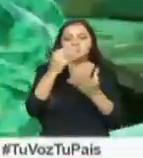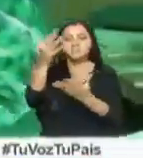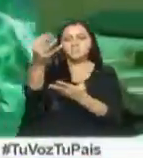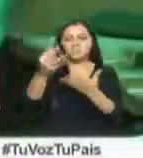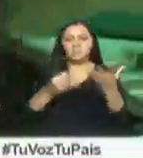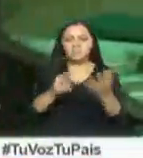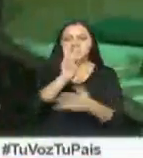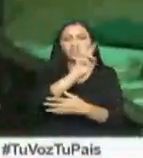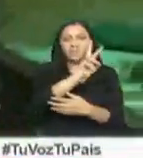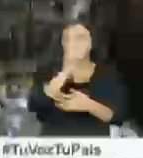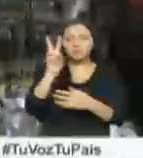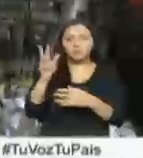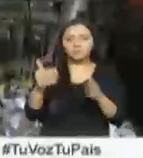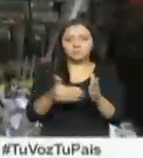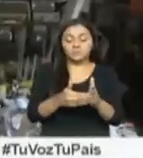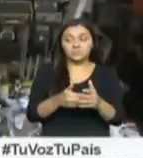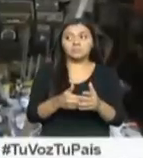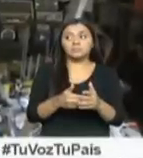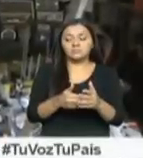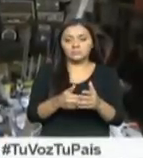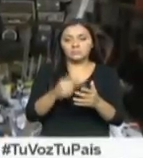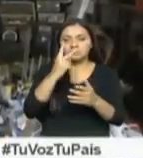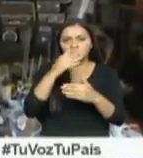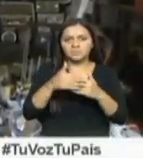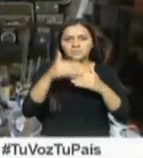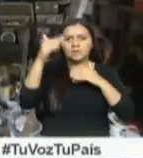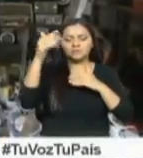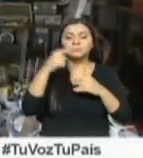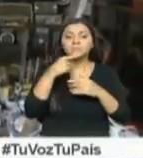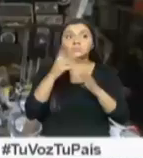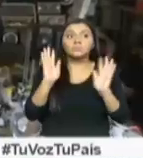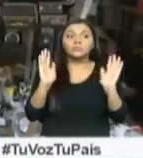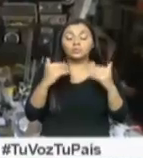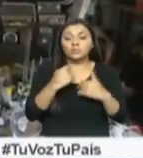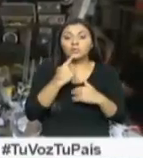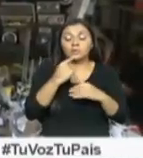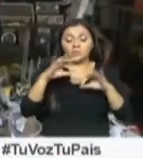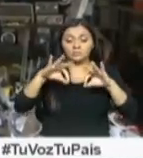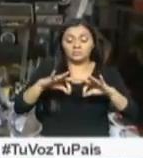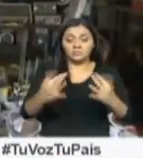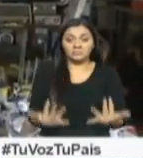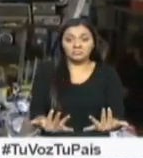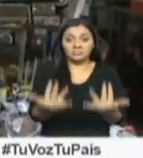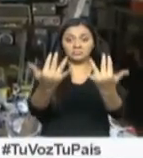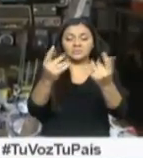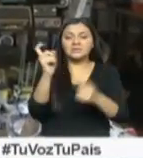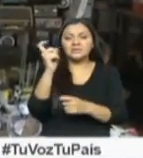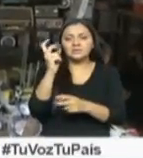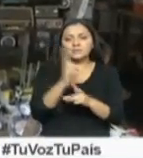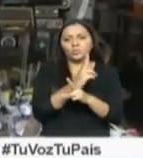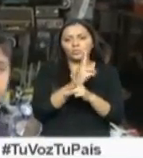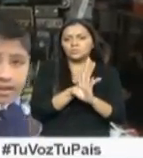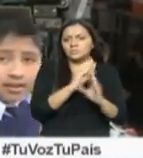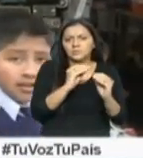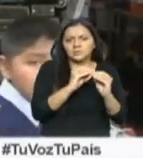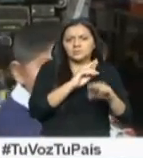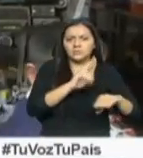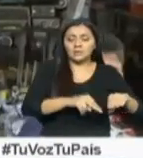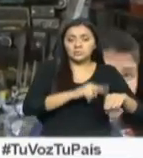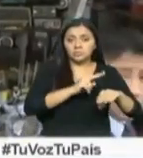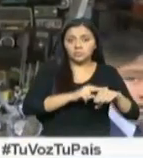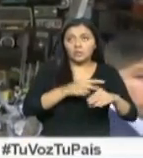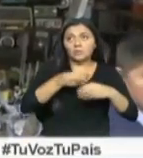22.000 hectáreas de coca. Puedo decirles que se cultive lo que es necesario para el consumo, ya sea nacional y